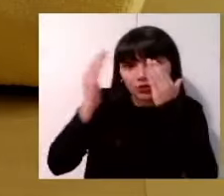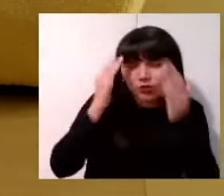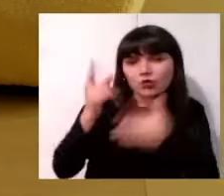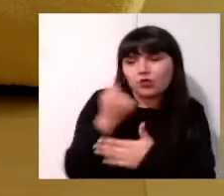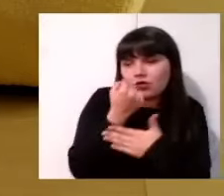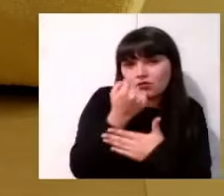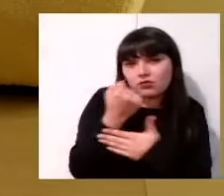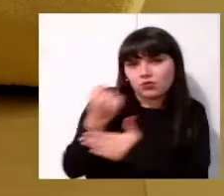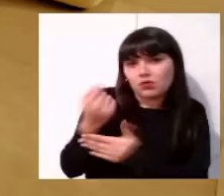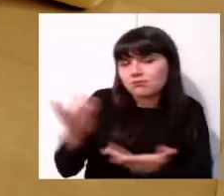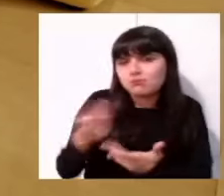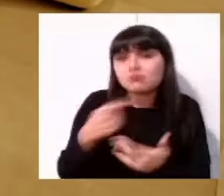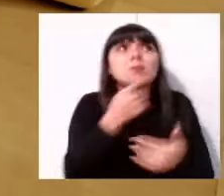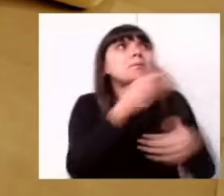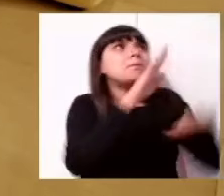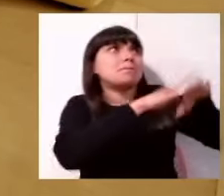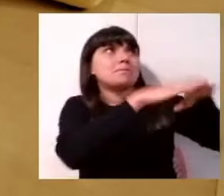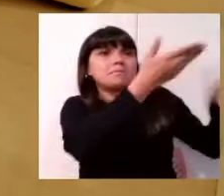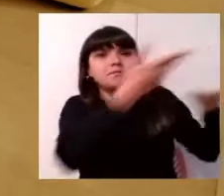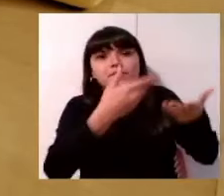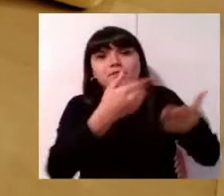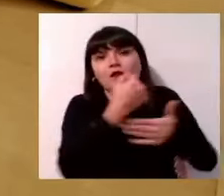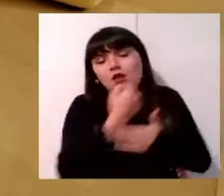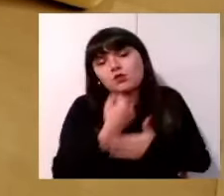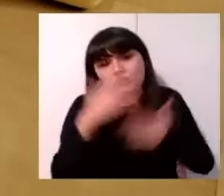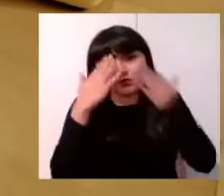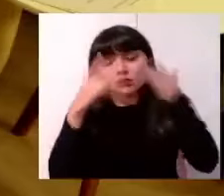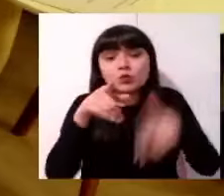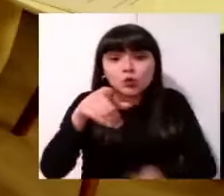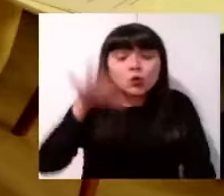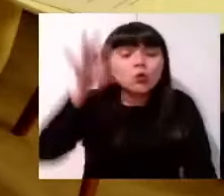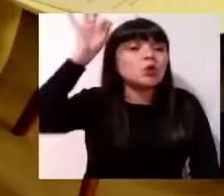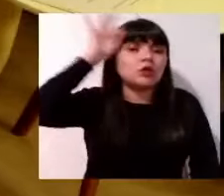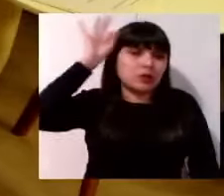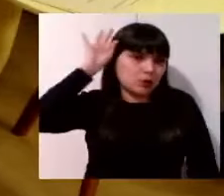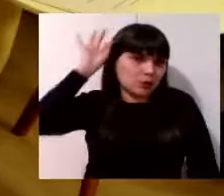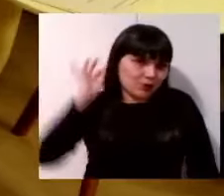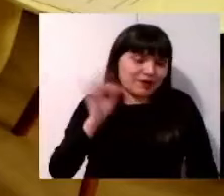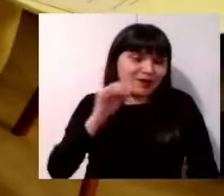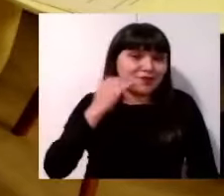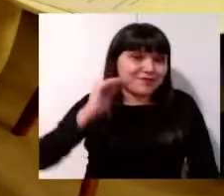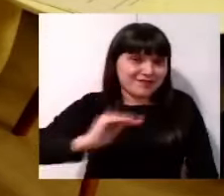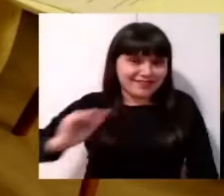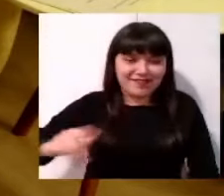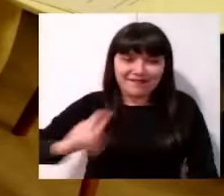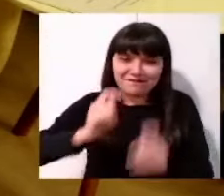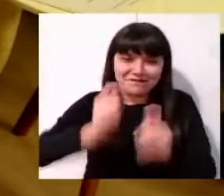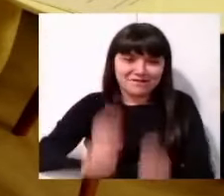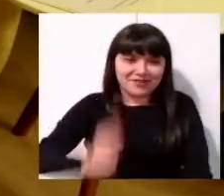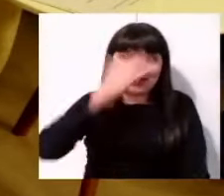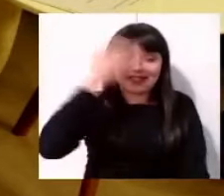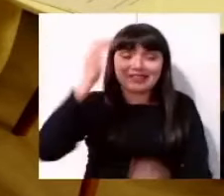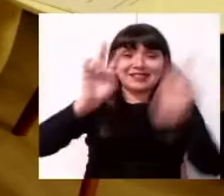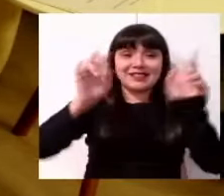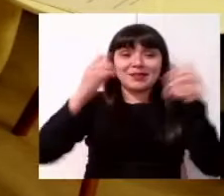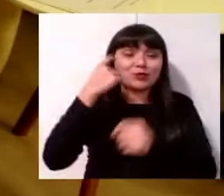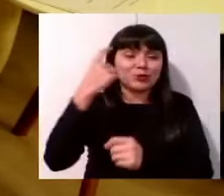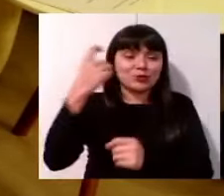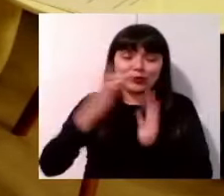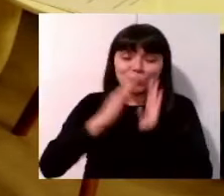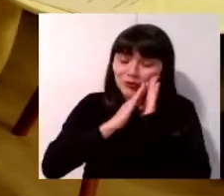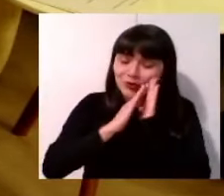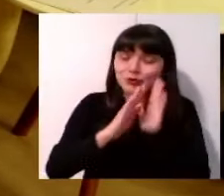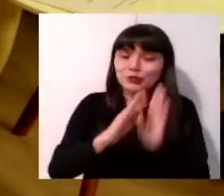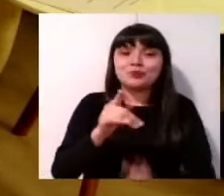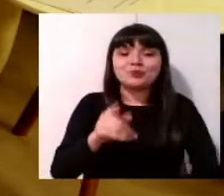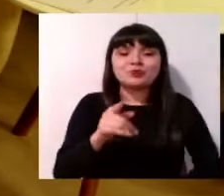preguntar, Carolina. Tú eres neuróloga infantil, experta en sueños, así que aprovechen de hacer todas las preguntas que quieran para sus hijos. Pero ¿cuándo es